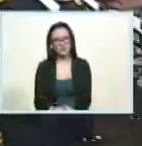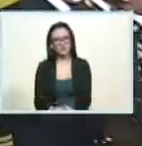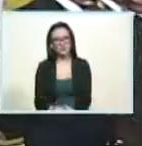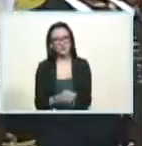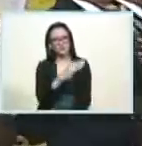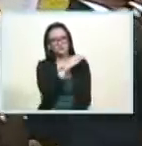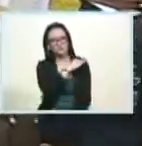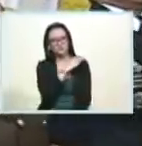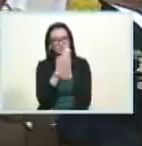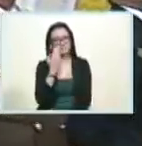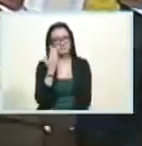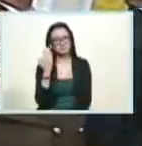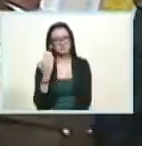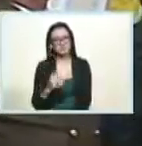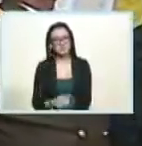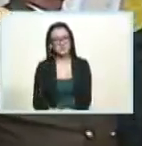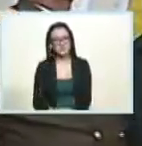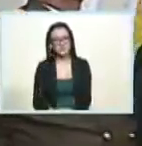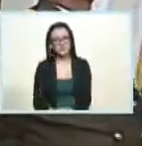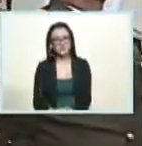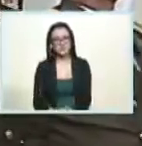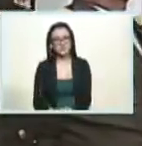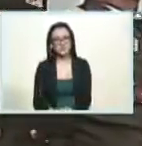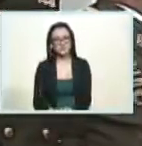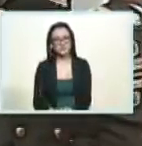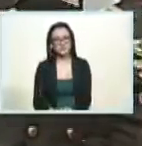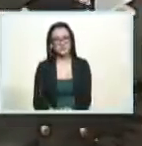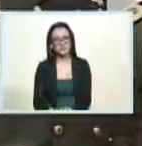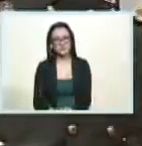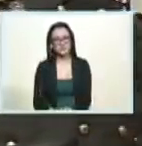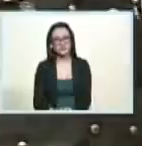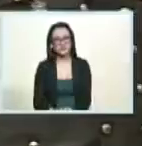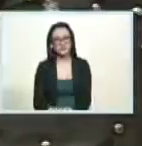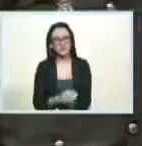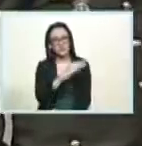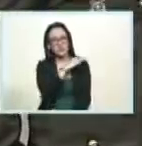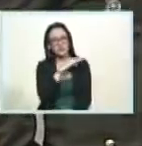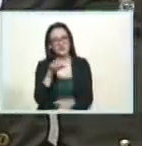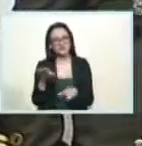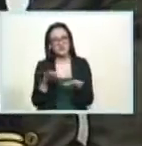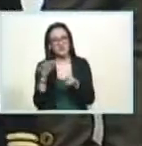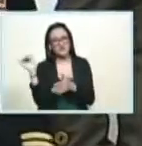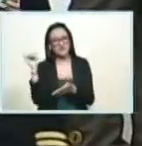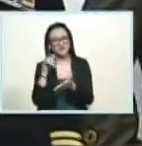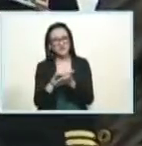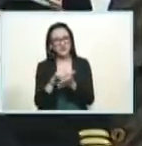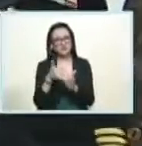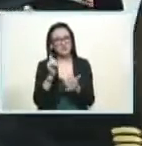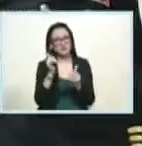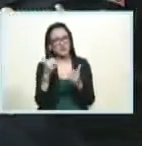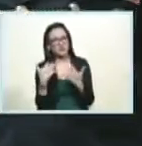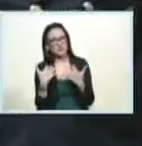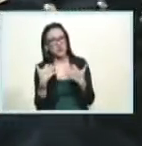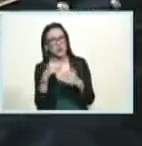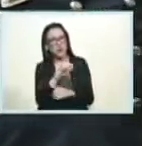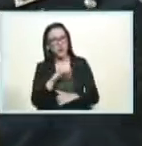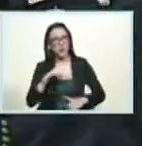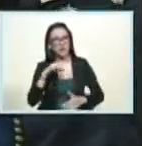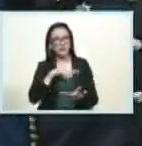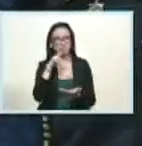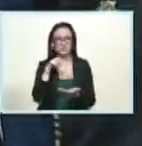almirante en jefe Remigio Ceballos, comandantes del ejército, la armada, la aviación, la Guardia